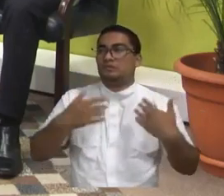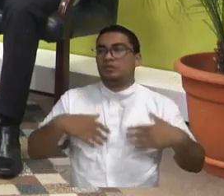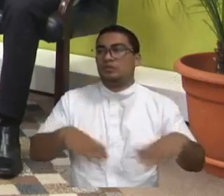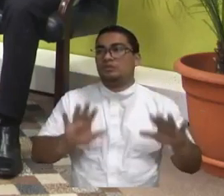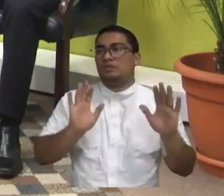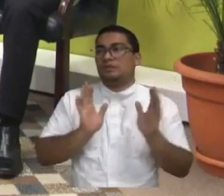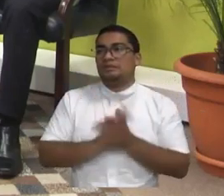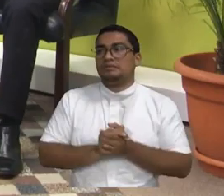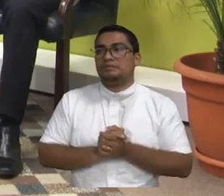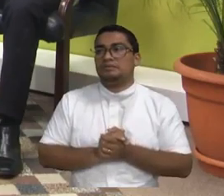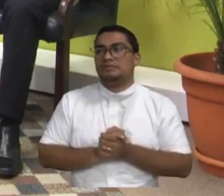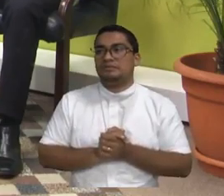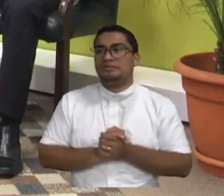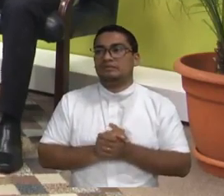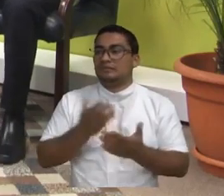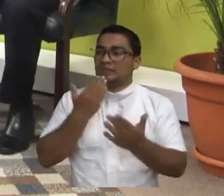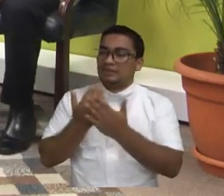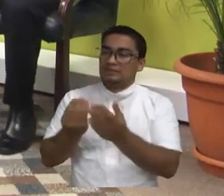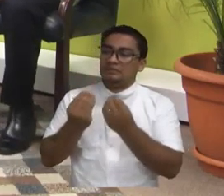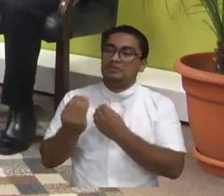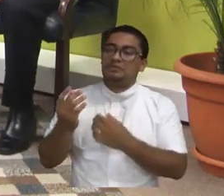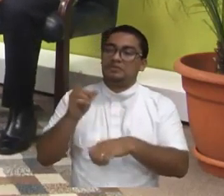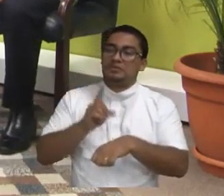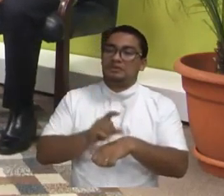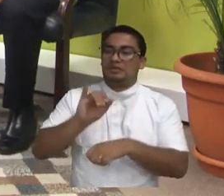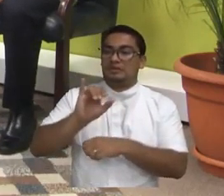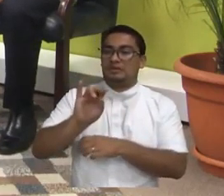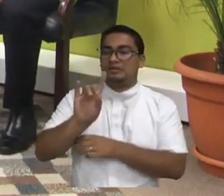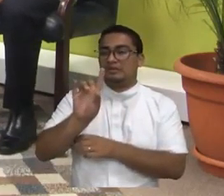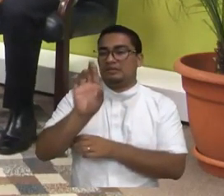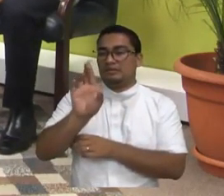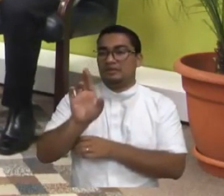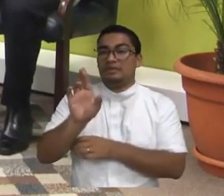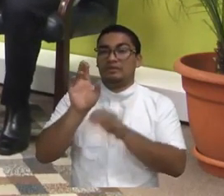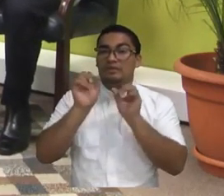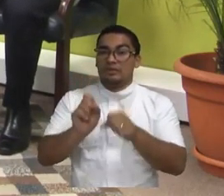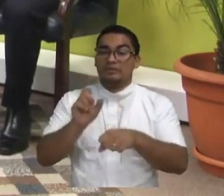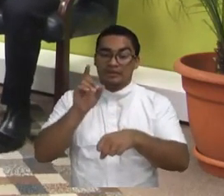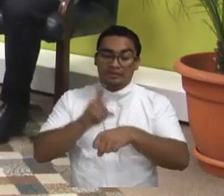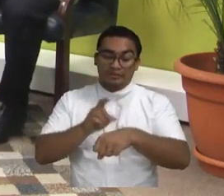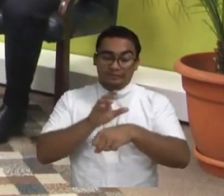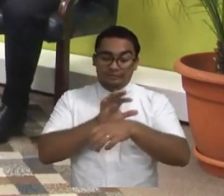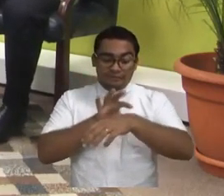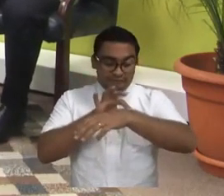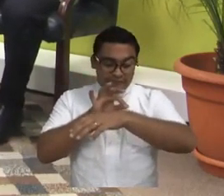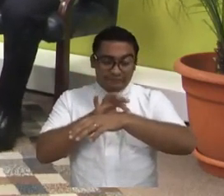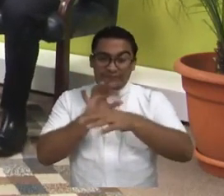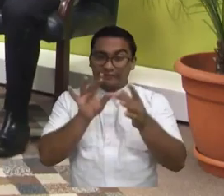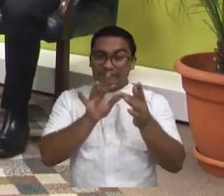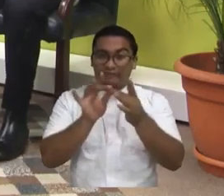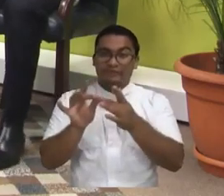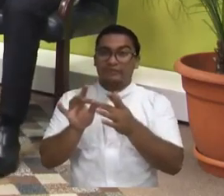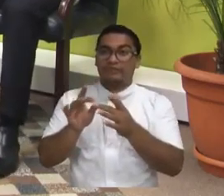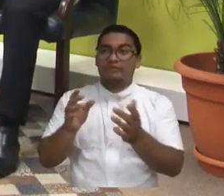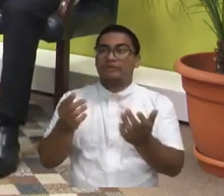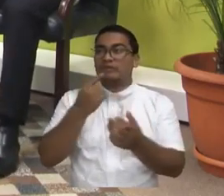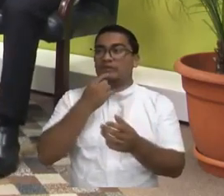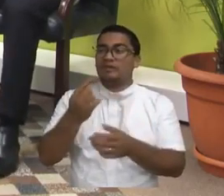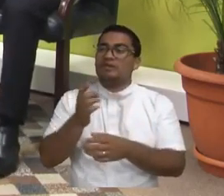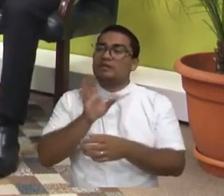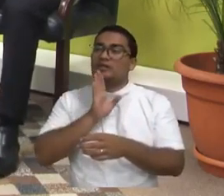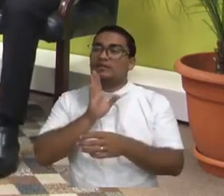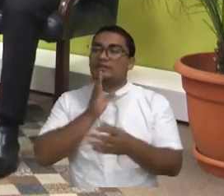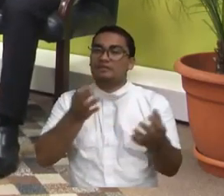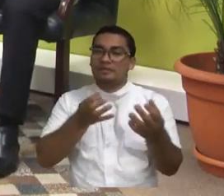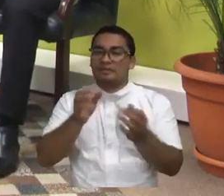aísle. Es okay. Lo que le agradecemos, doctor Inder Zelaya, dermatólogo del Centro Nacional de Dermatología, quien nos hablaba sobre